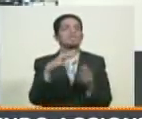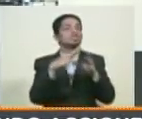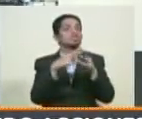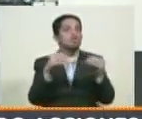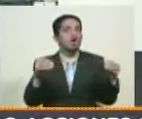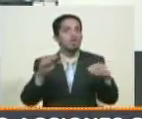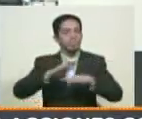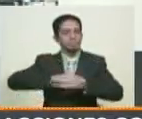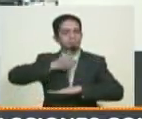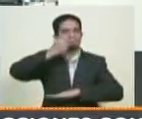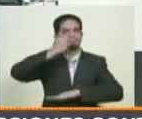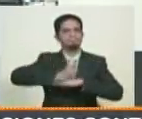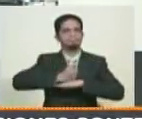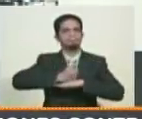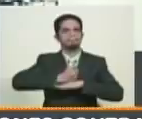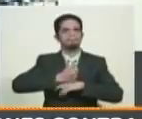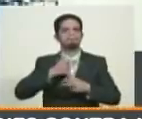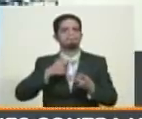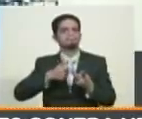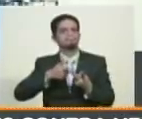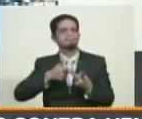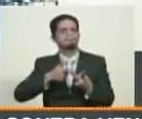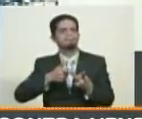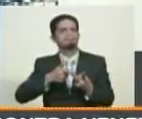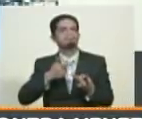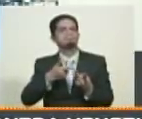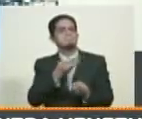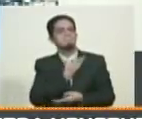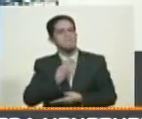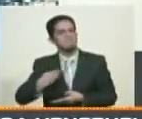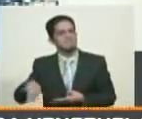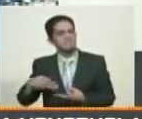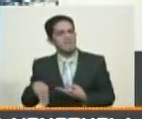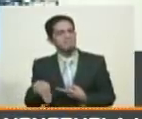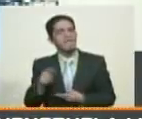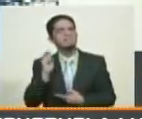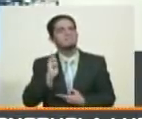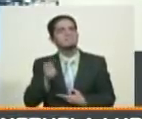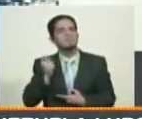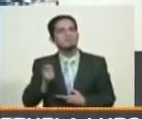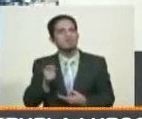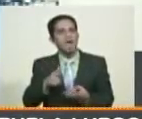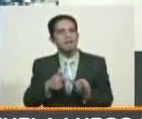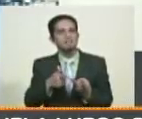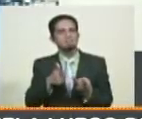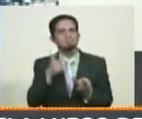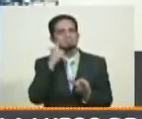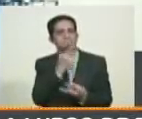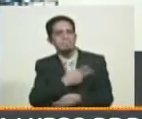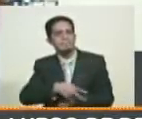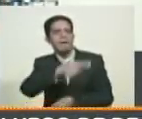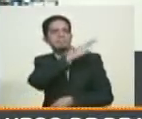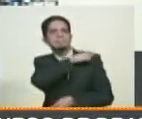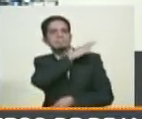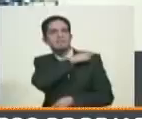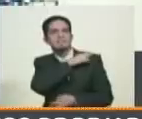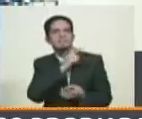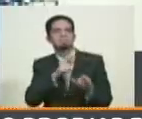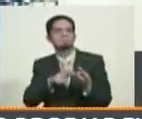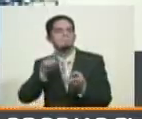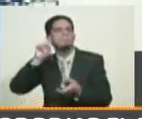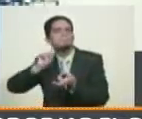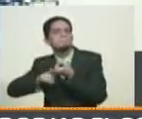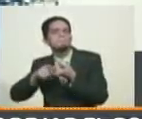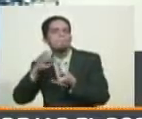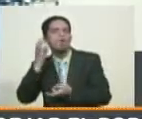públicos, incluyendo al fiscal general de la República, al presidente del TCJ, el alto mando militar, la primera combatiente,